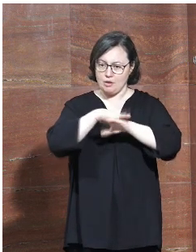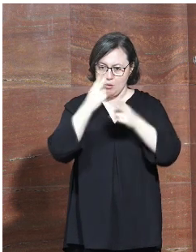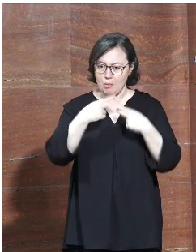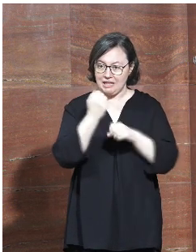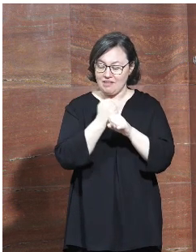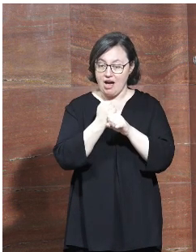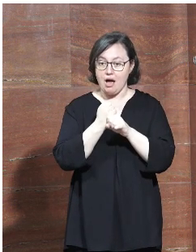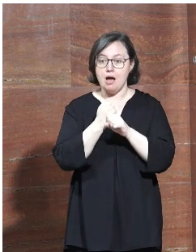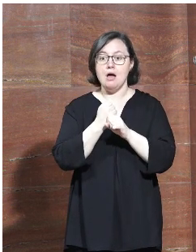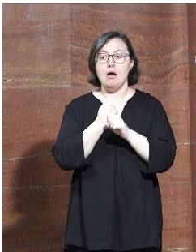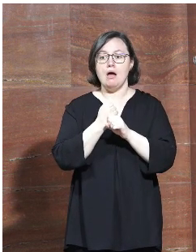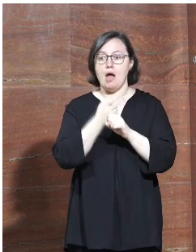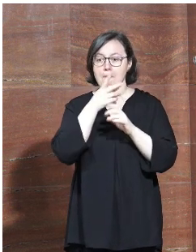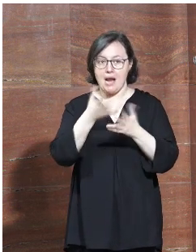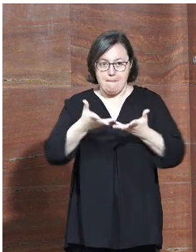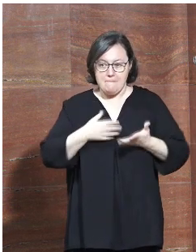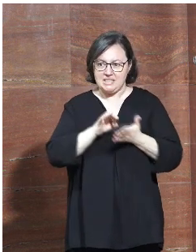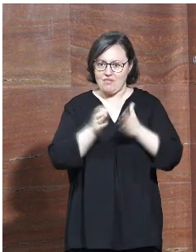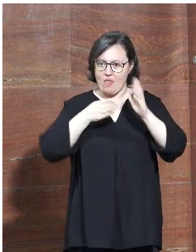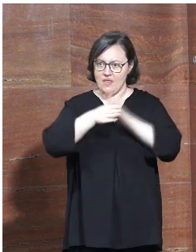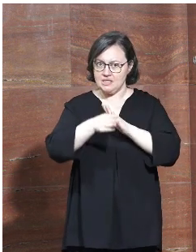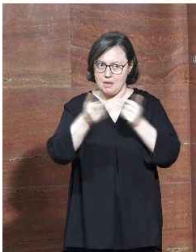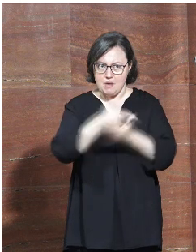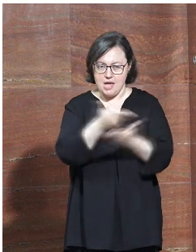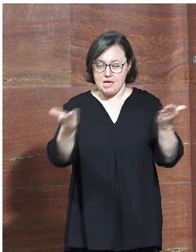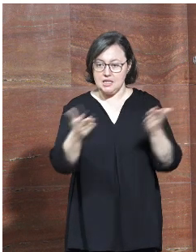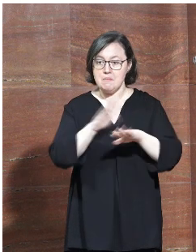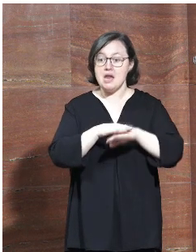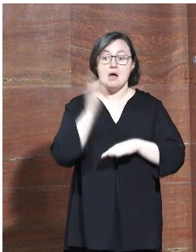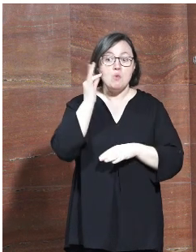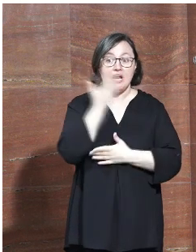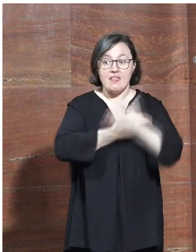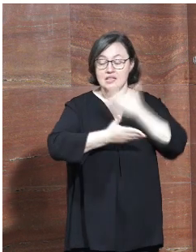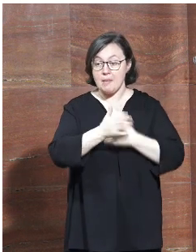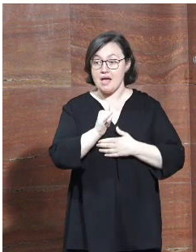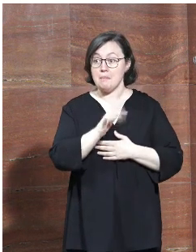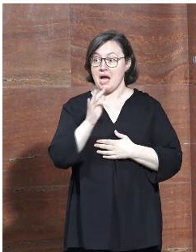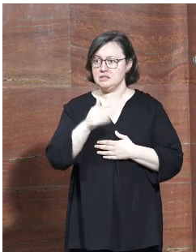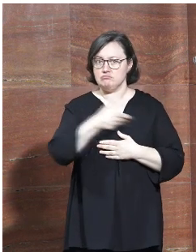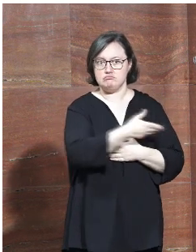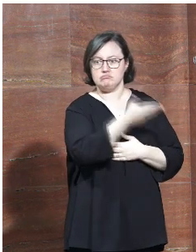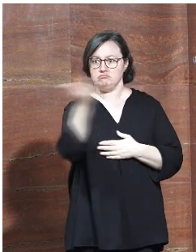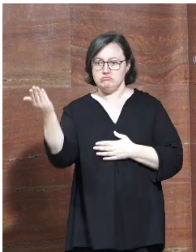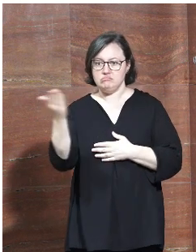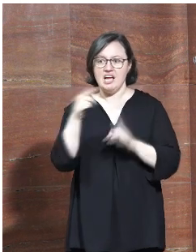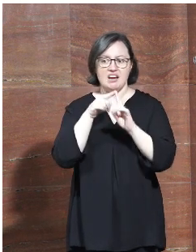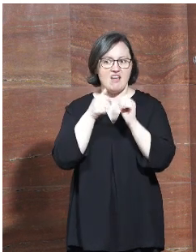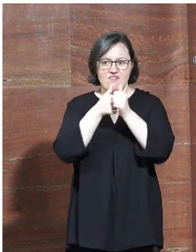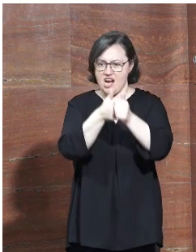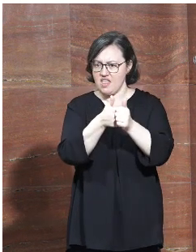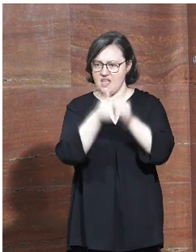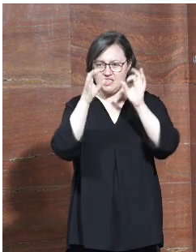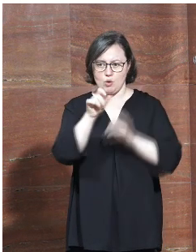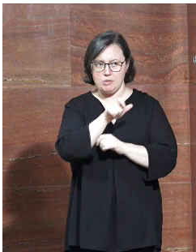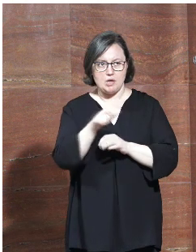administración pública para prestar servicios accesibles para mujeres con discapacidad, sino va a ser referencia para